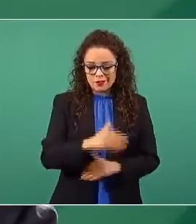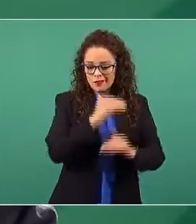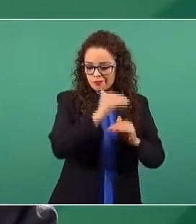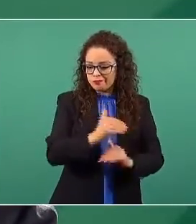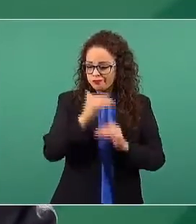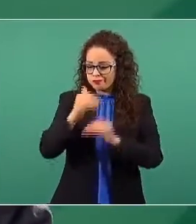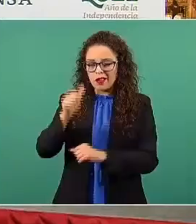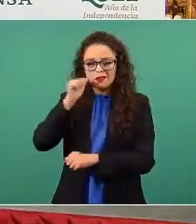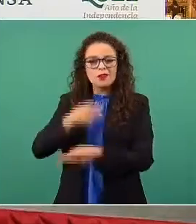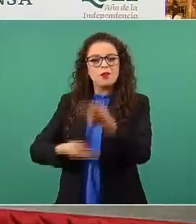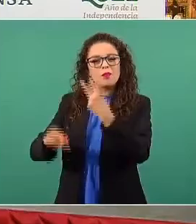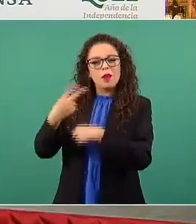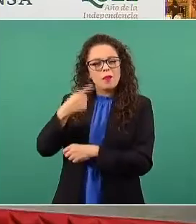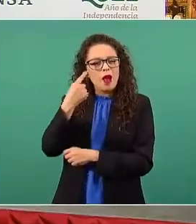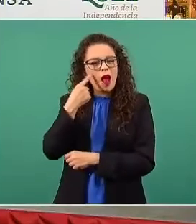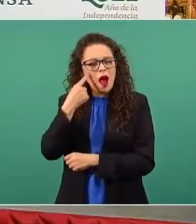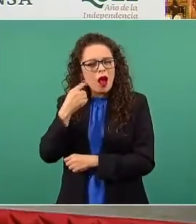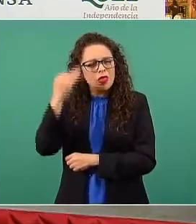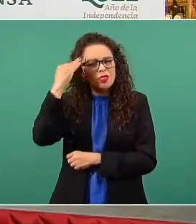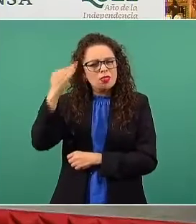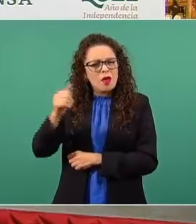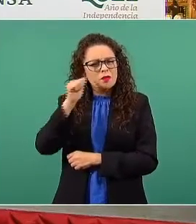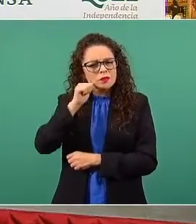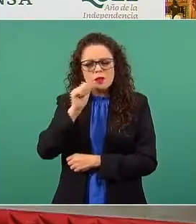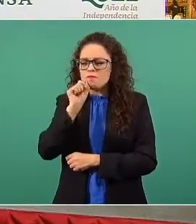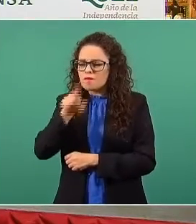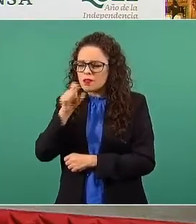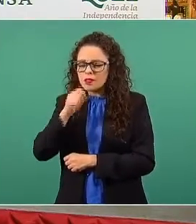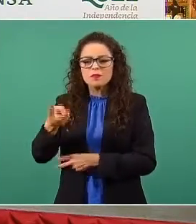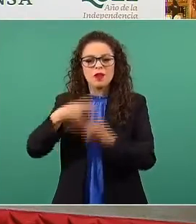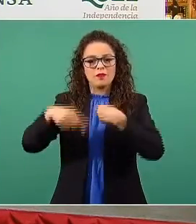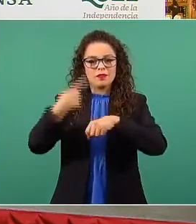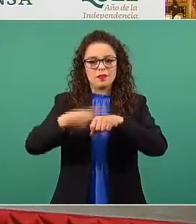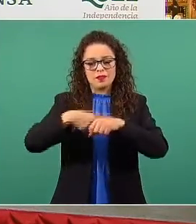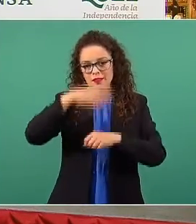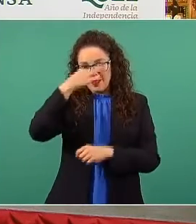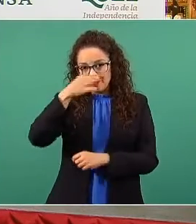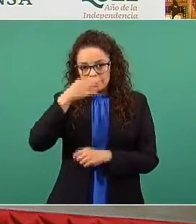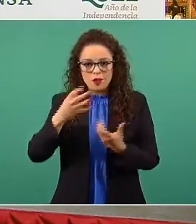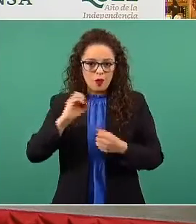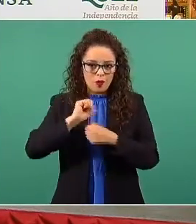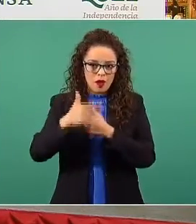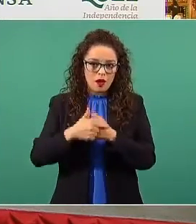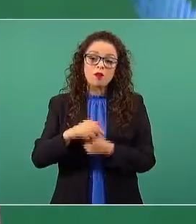enfermedades respiratorias tuviéramos la posibilidad o el riesgo de un repunte.